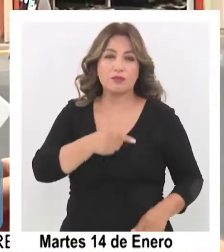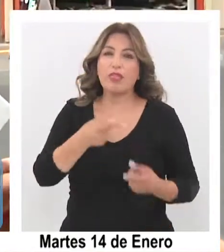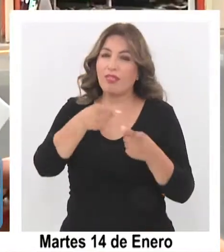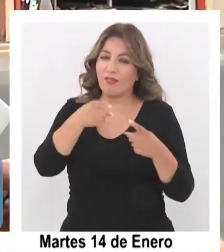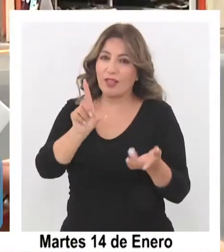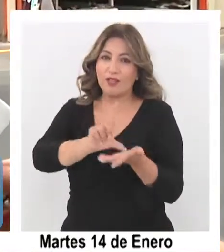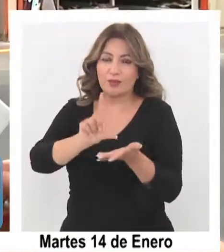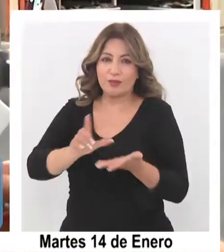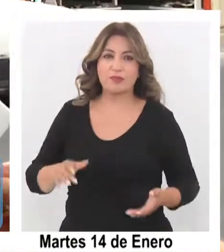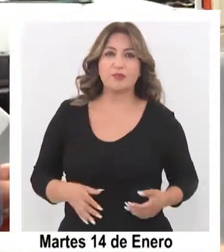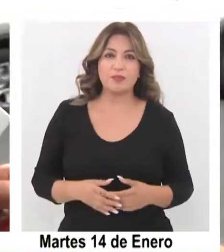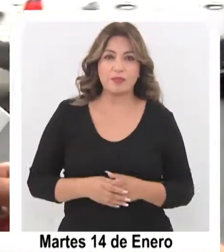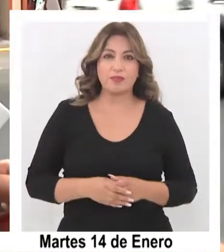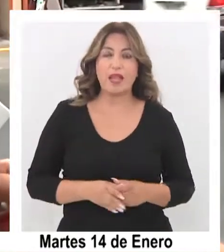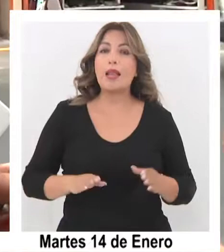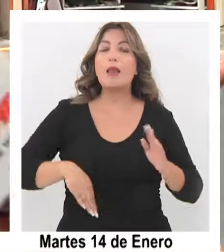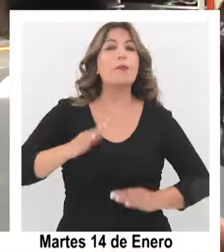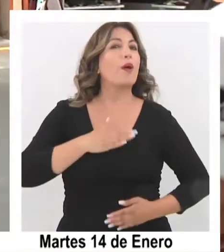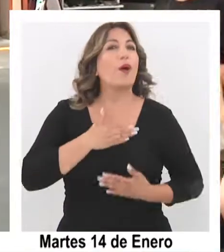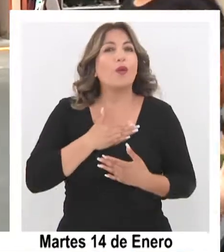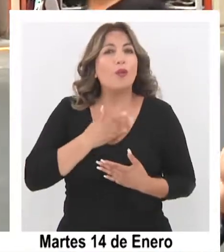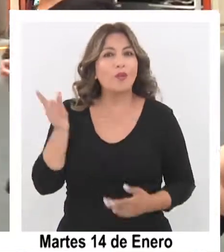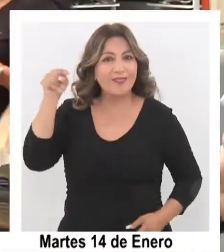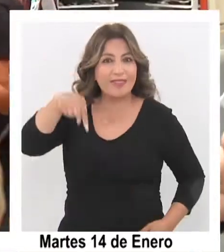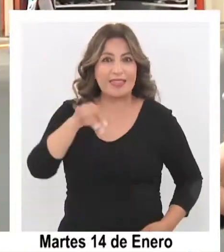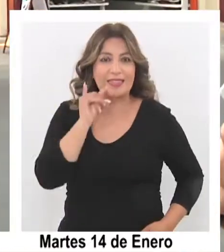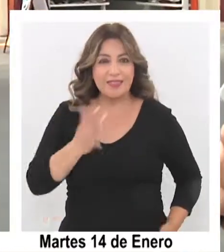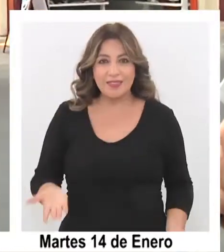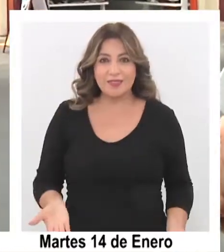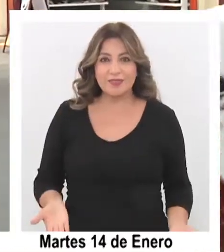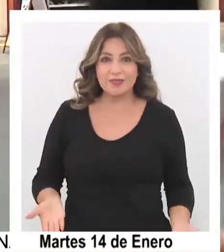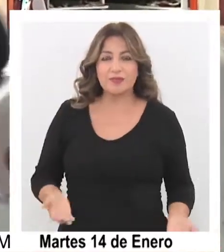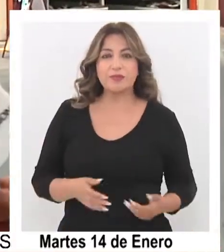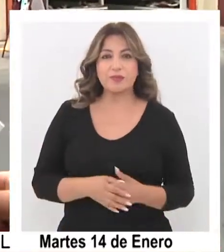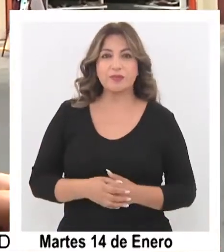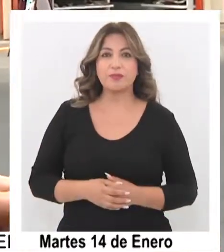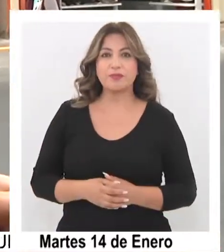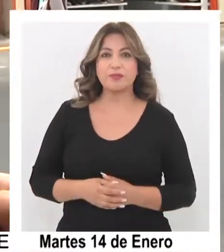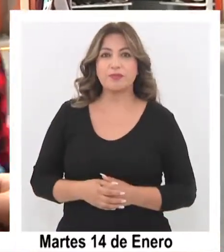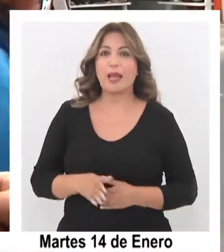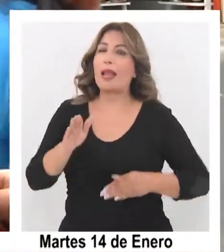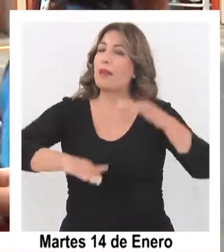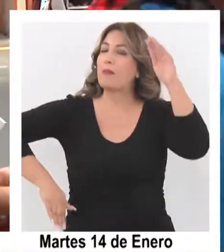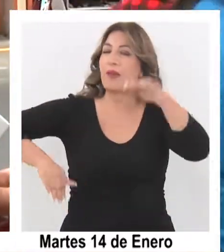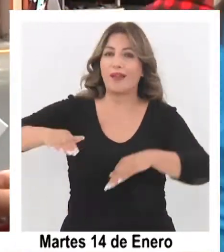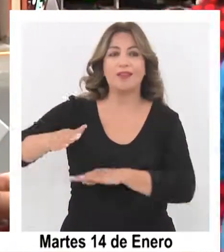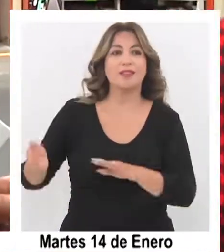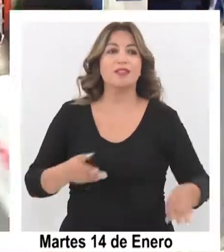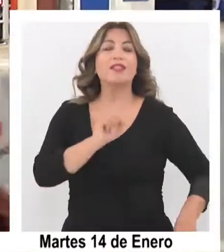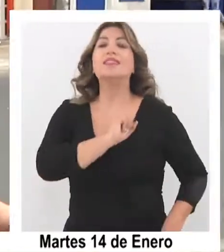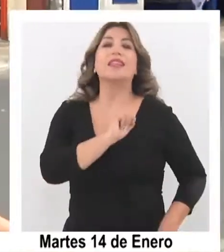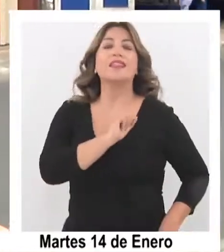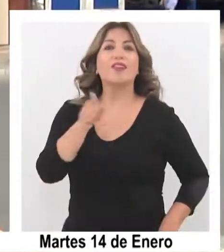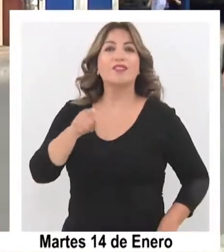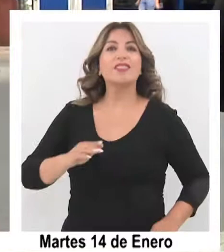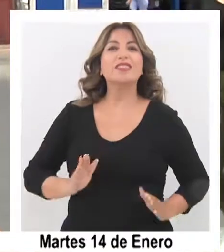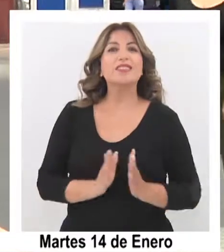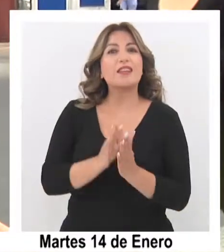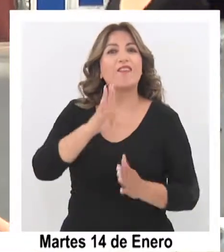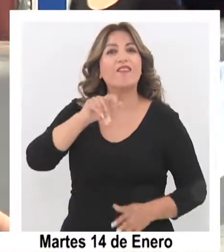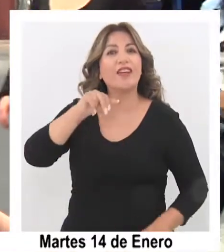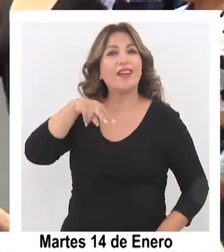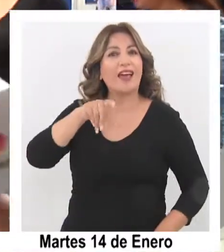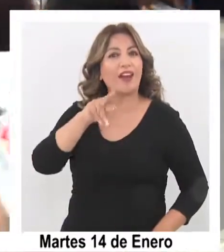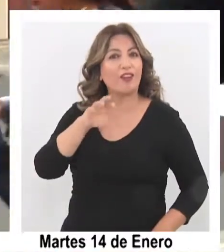visitado, he conocido, varios lados. ¿Qué es lo que más le gusta de venir a Iquique? Las playas. Santiago, San